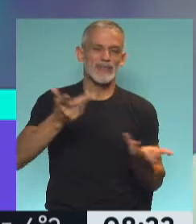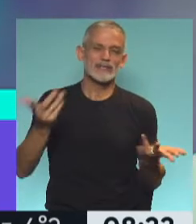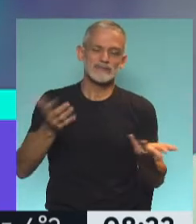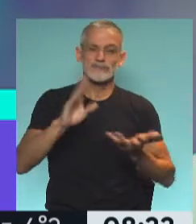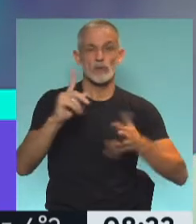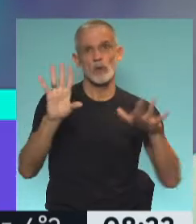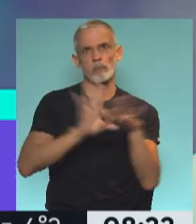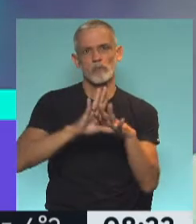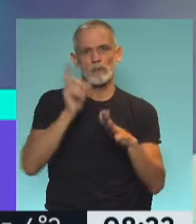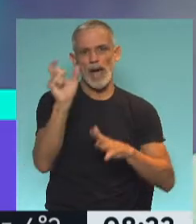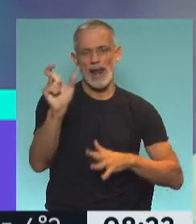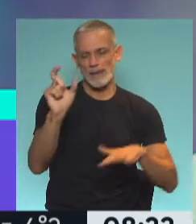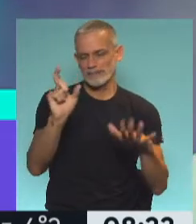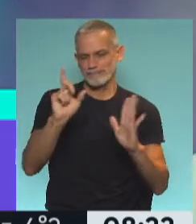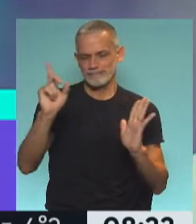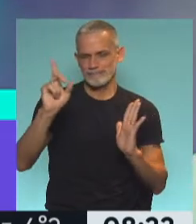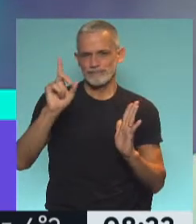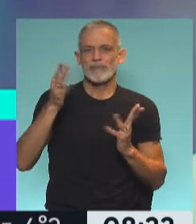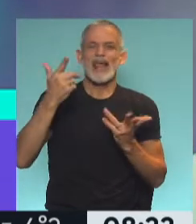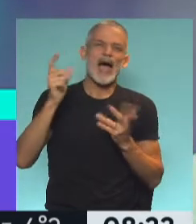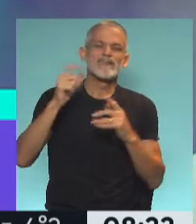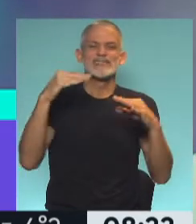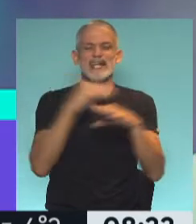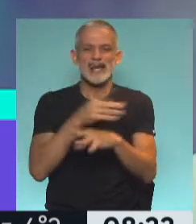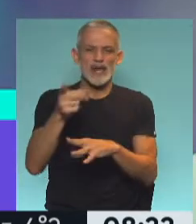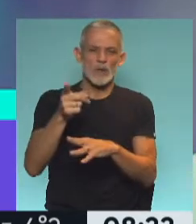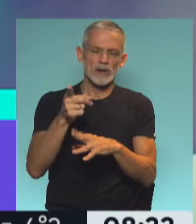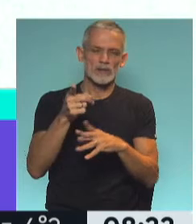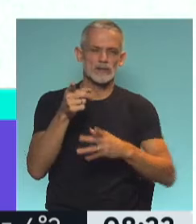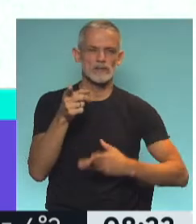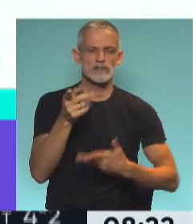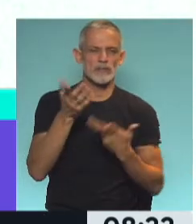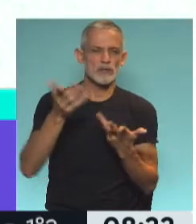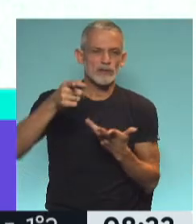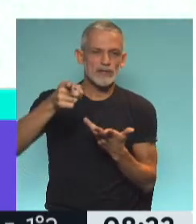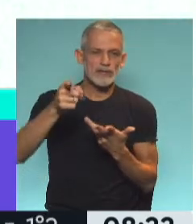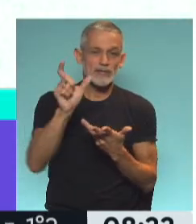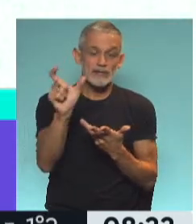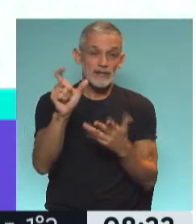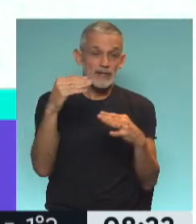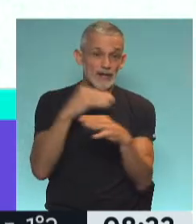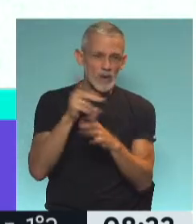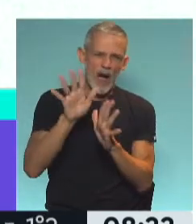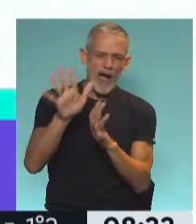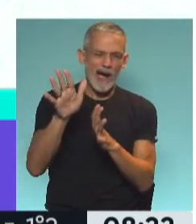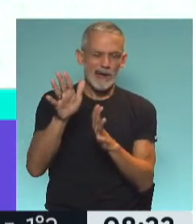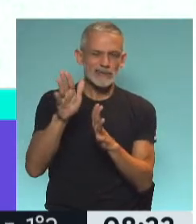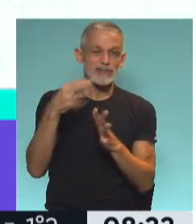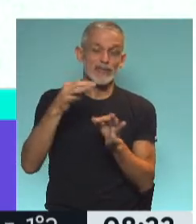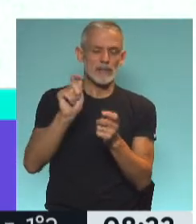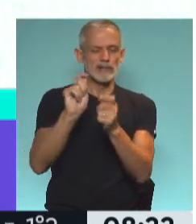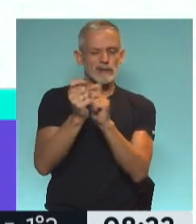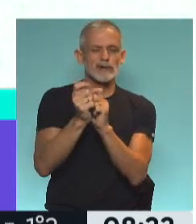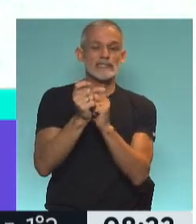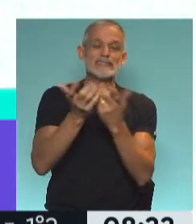tan adecuada, tan pertinente, esas cosas que a veces el lenguaje nos encierra un poco y que quizás es necesario empezar a